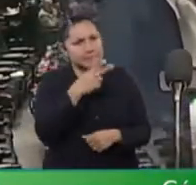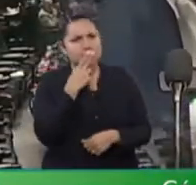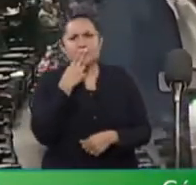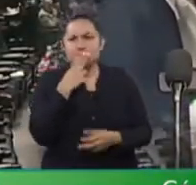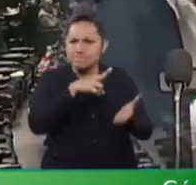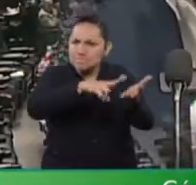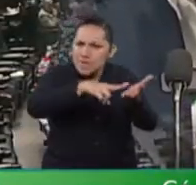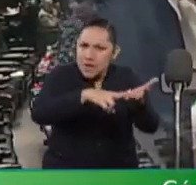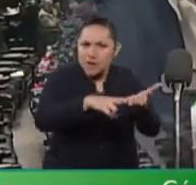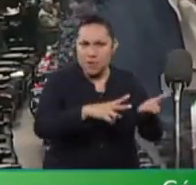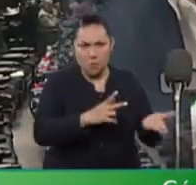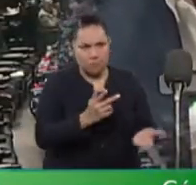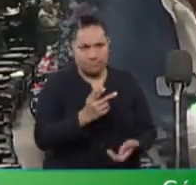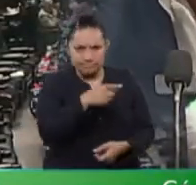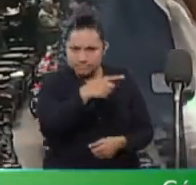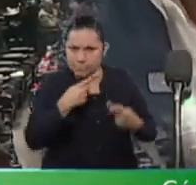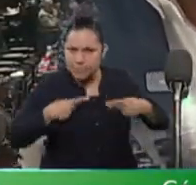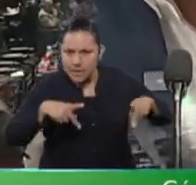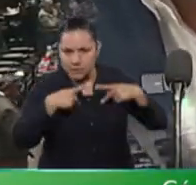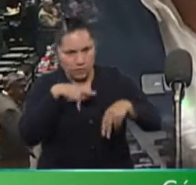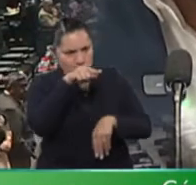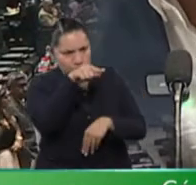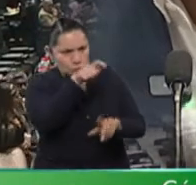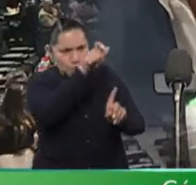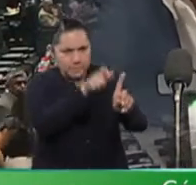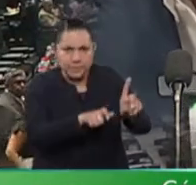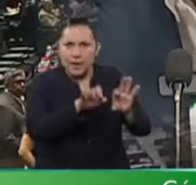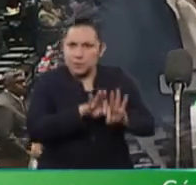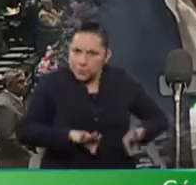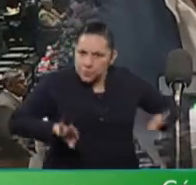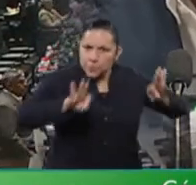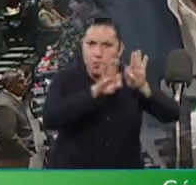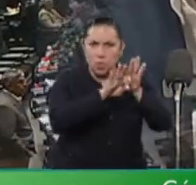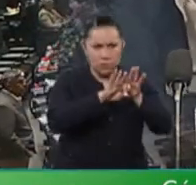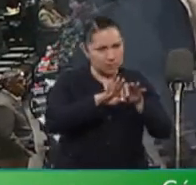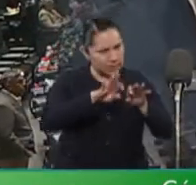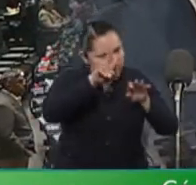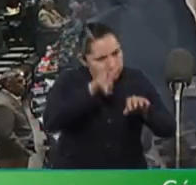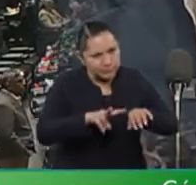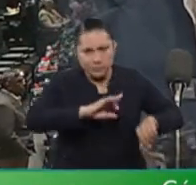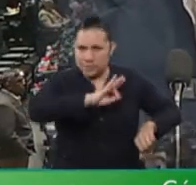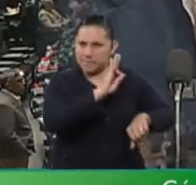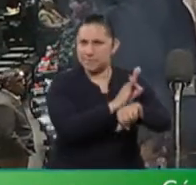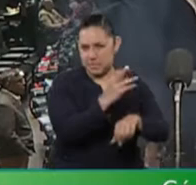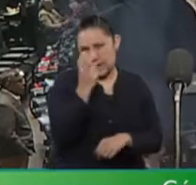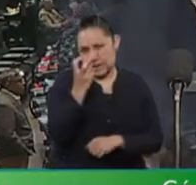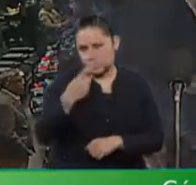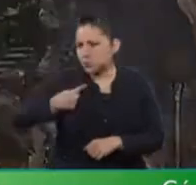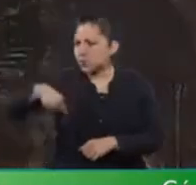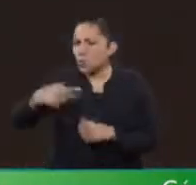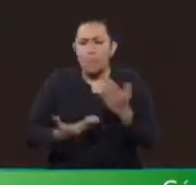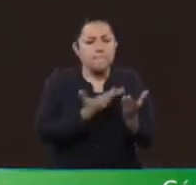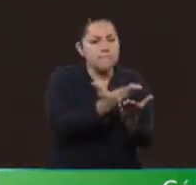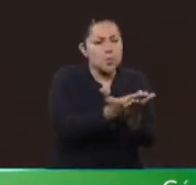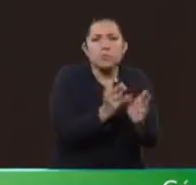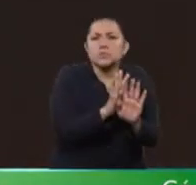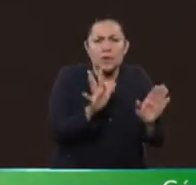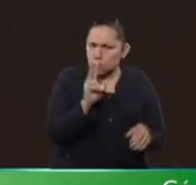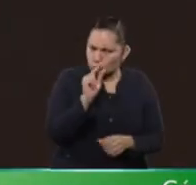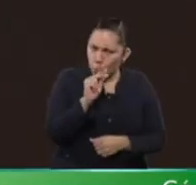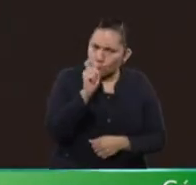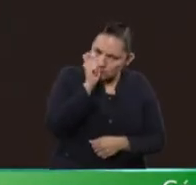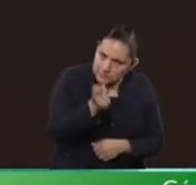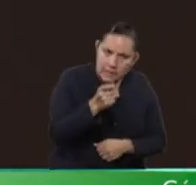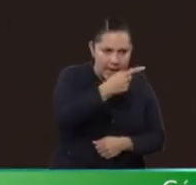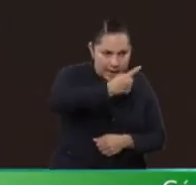hacerlo no solo estamos aprobando una reforma constitucional estamos dando un paso más hacia un México que sí ponga a las personas al centro de la toma de decisiones espero